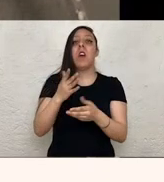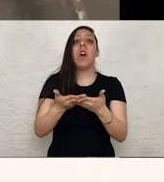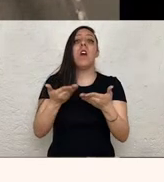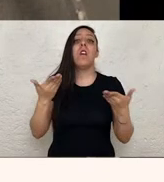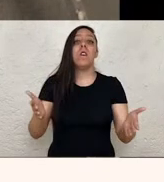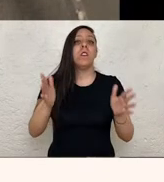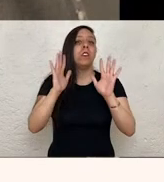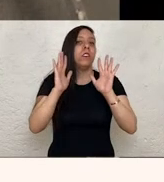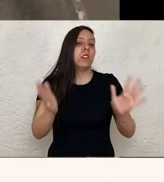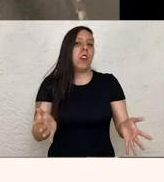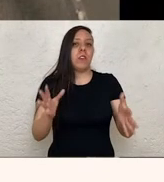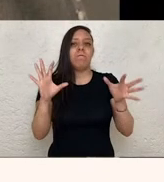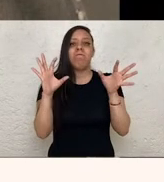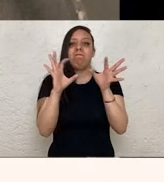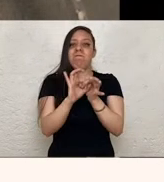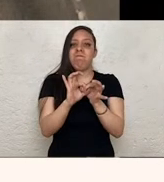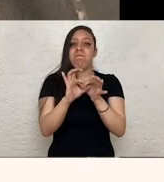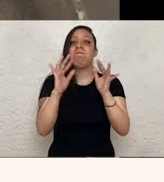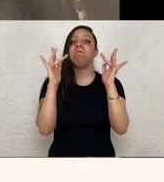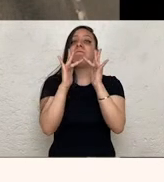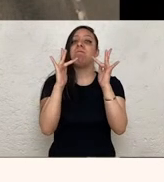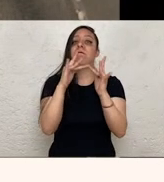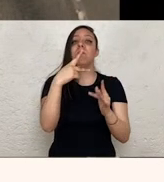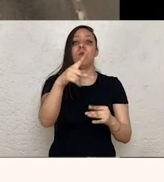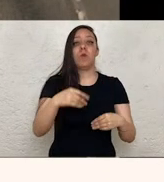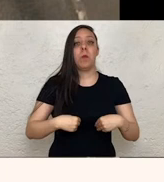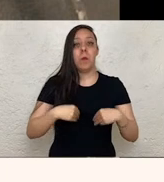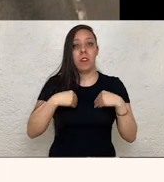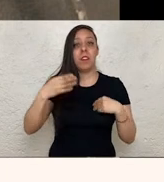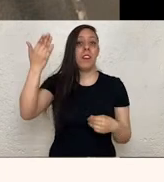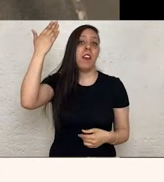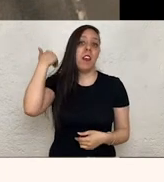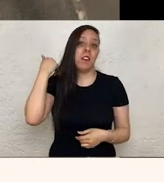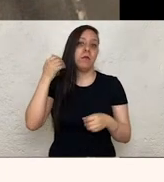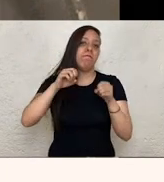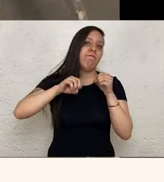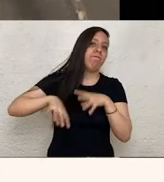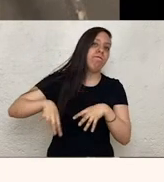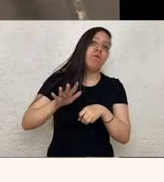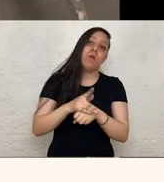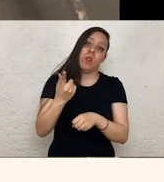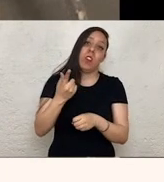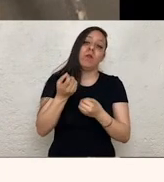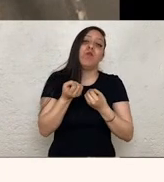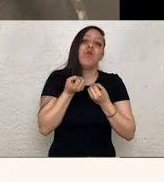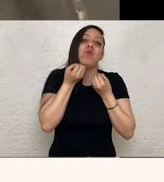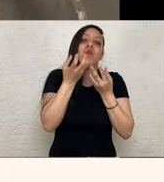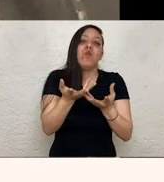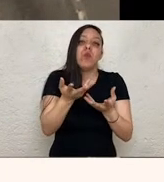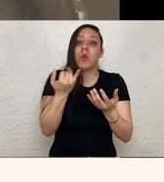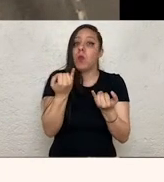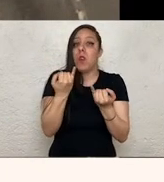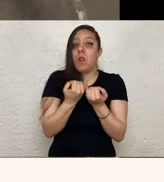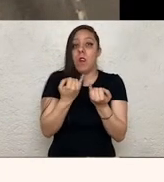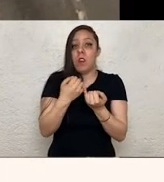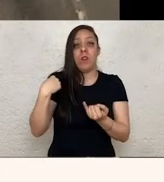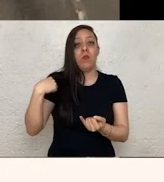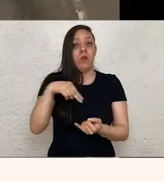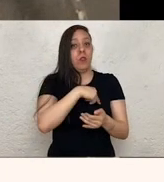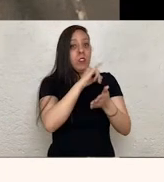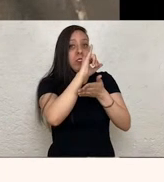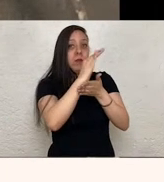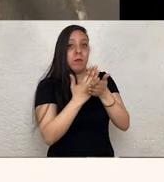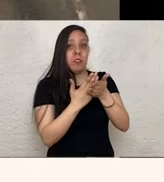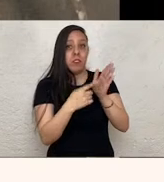ya iba a perder su conexión a su vida anterior. Igualmente, estas dos muchachas